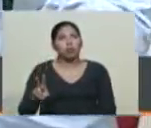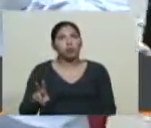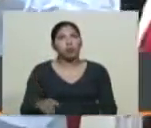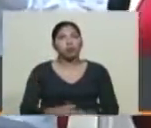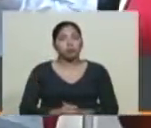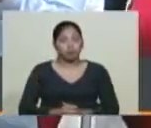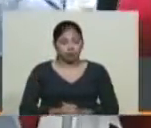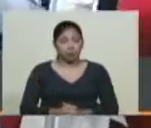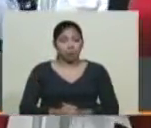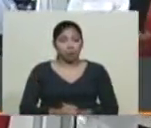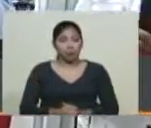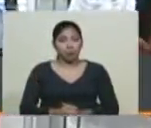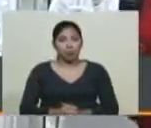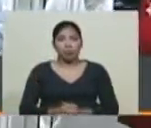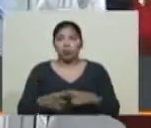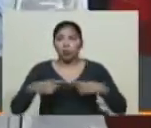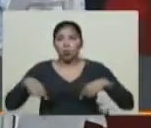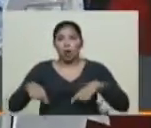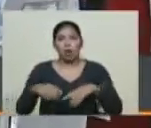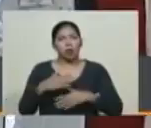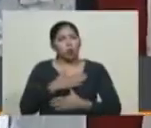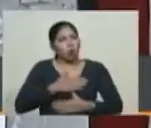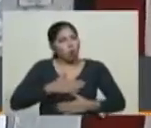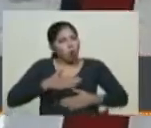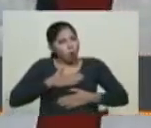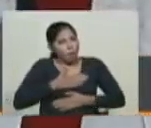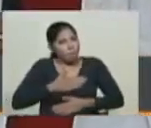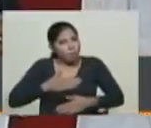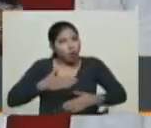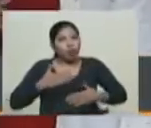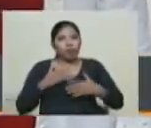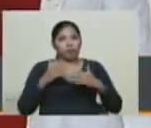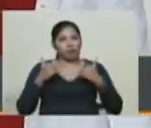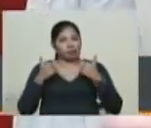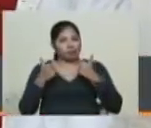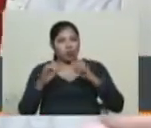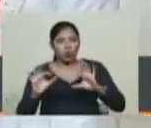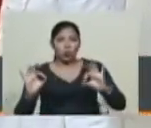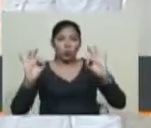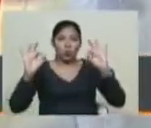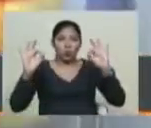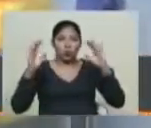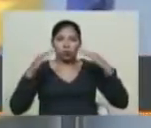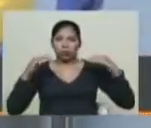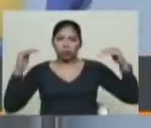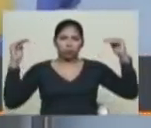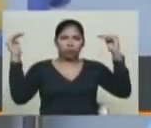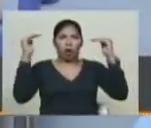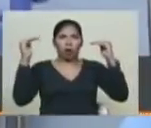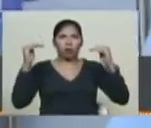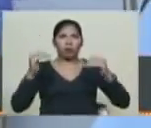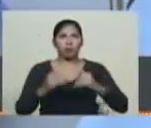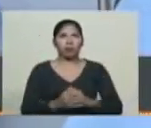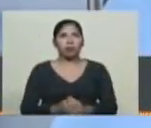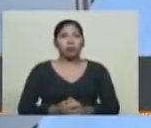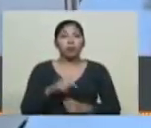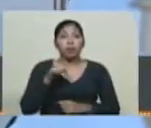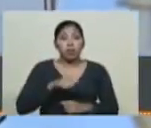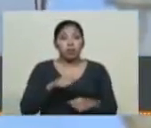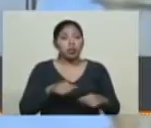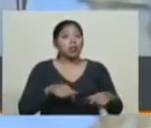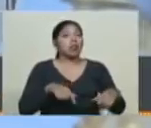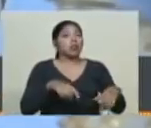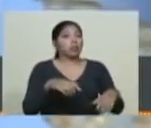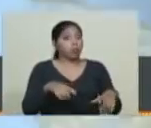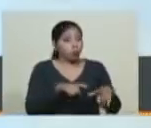áreas dignas, cómodas y de calidad. Una de las áreas más importantes es esta nueva área de cuidados críticos. Tampoco